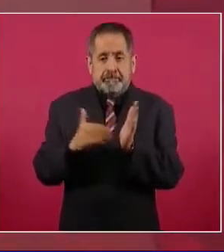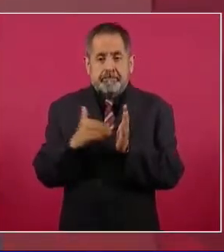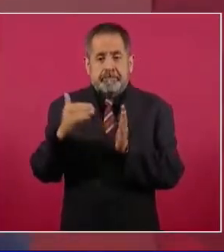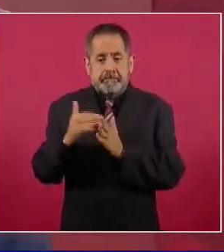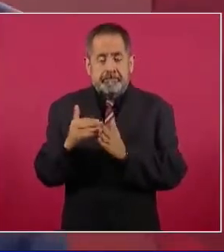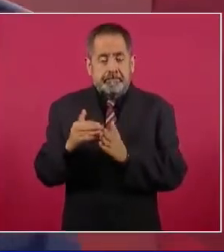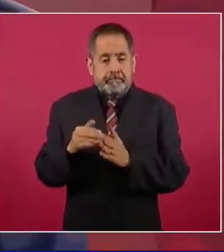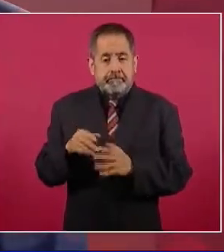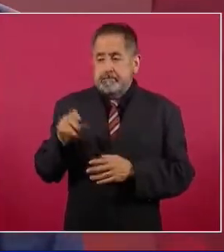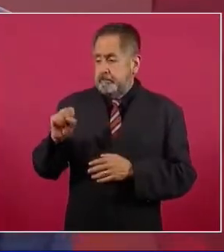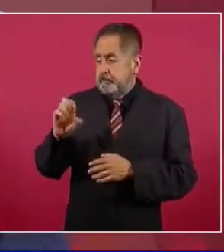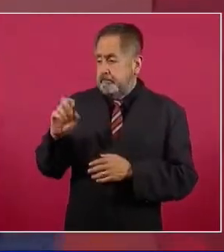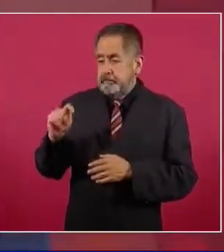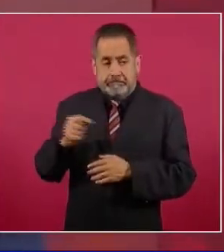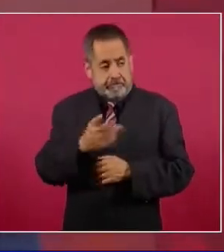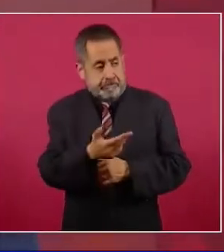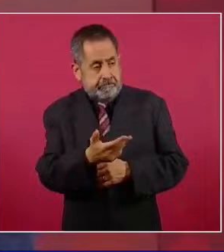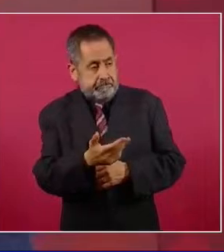SAT,